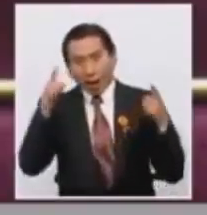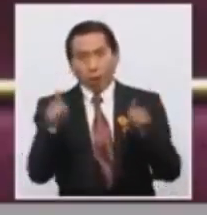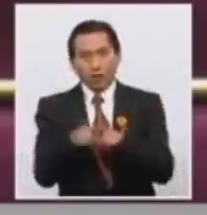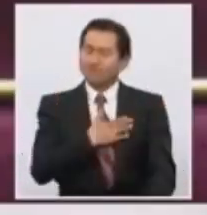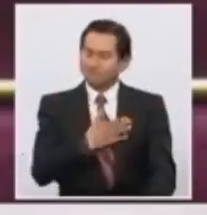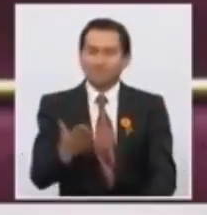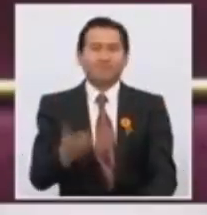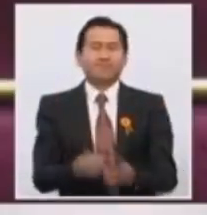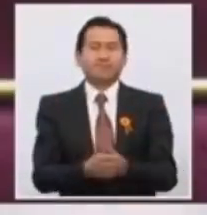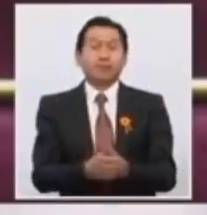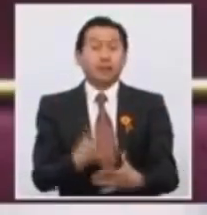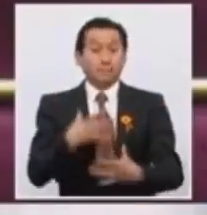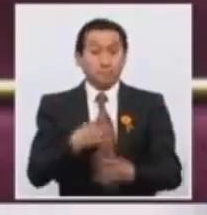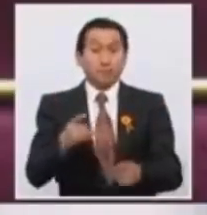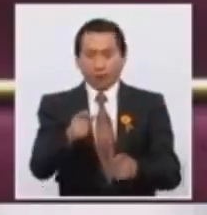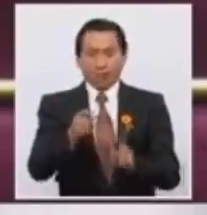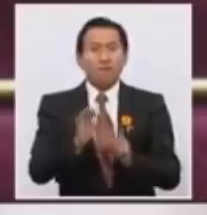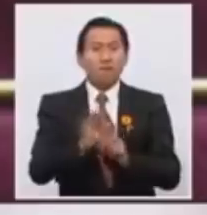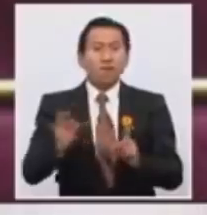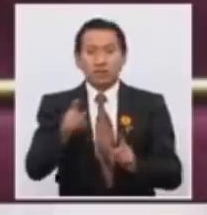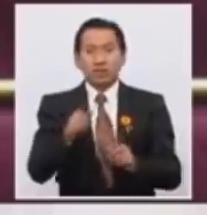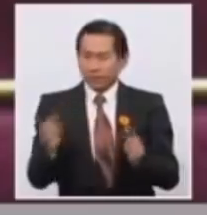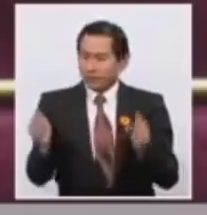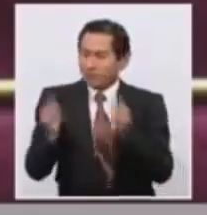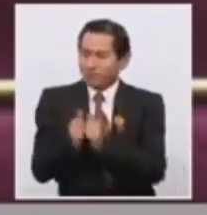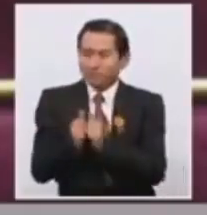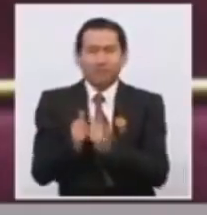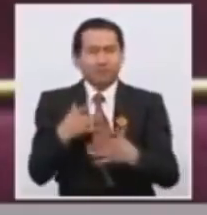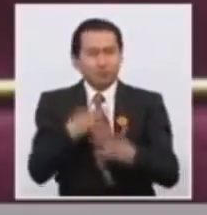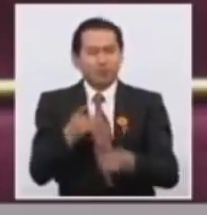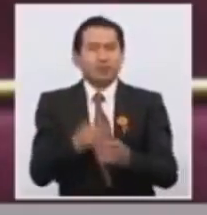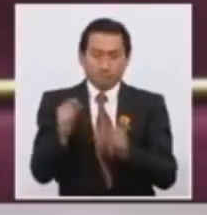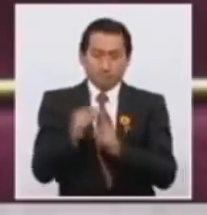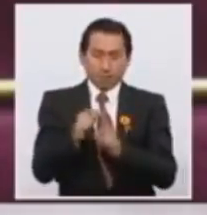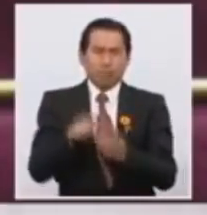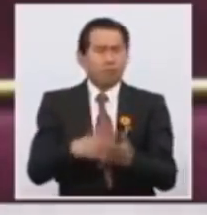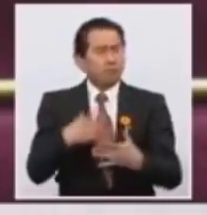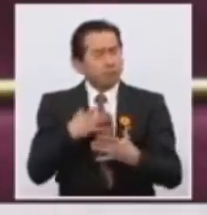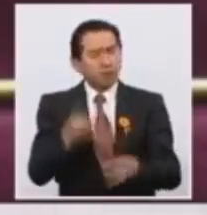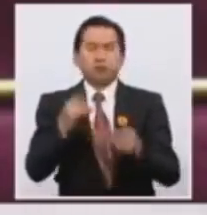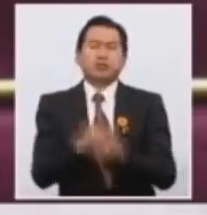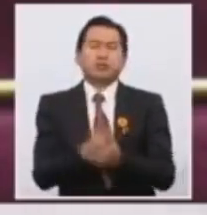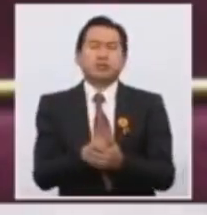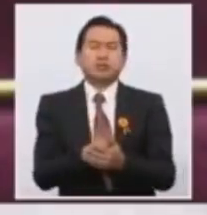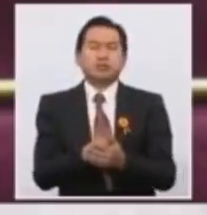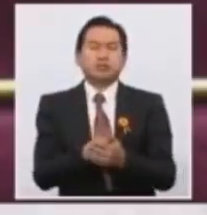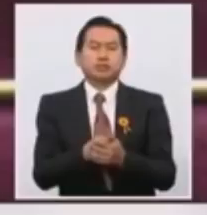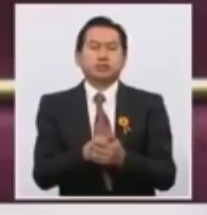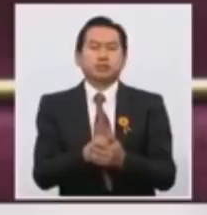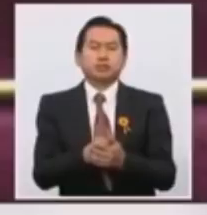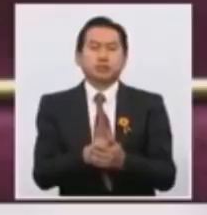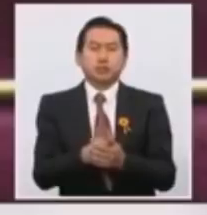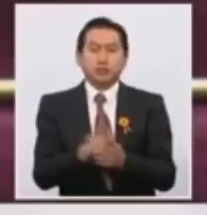me gusta me gusta la frase codo a codo me gustan estas palabras y me gustan esas franjas